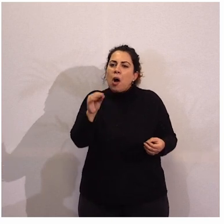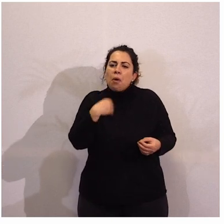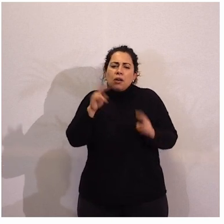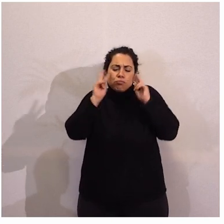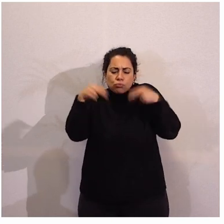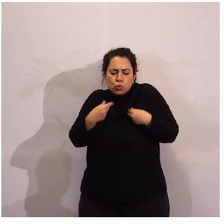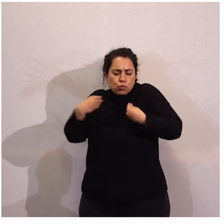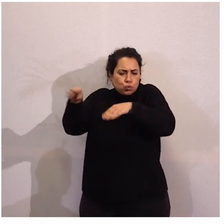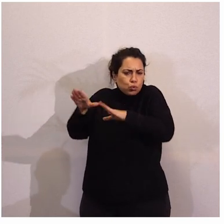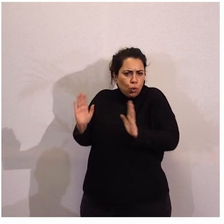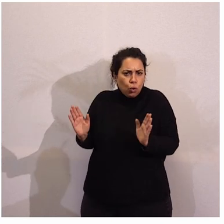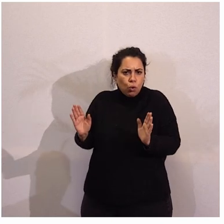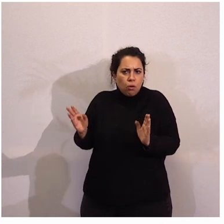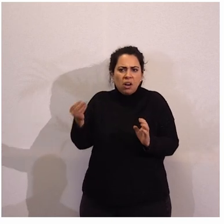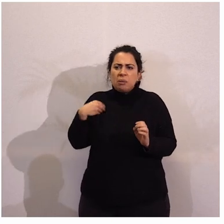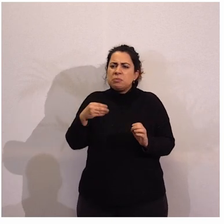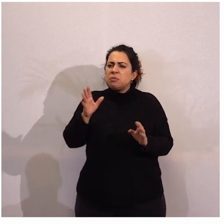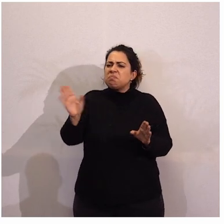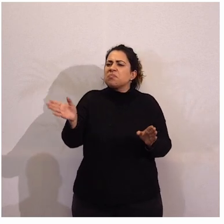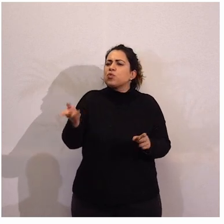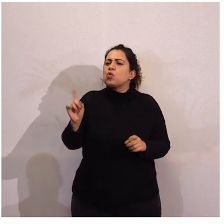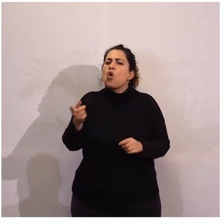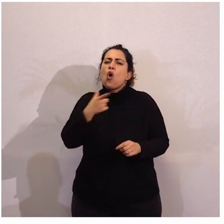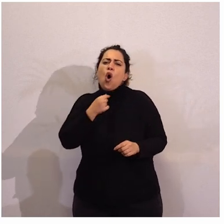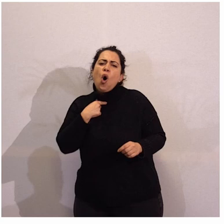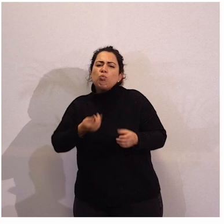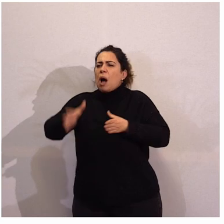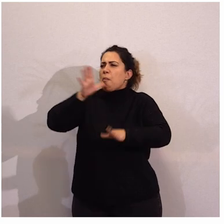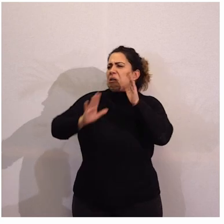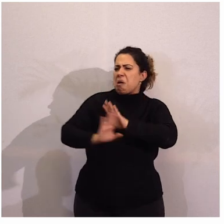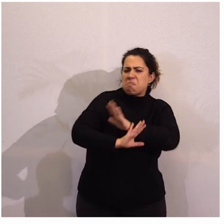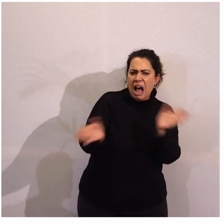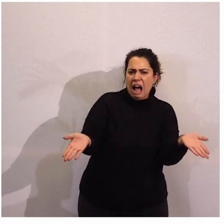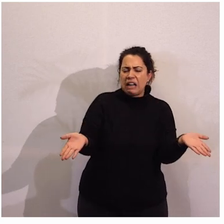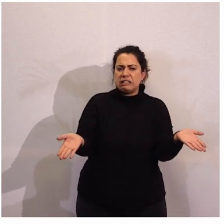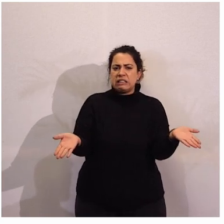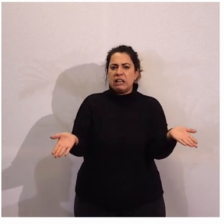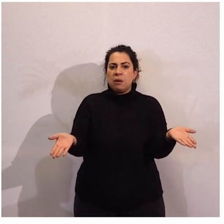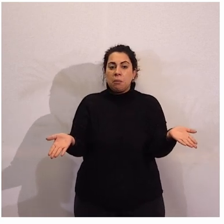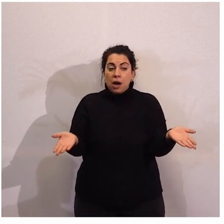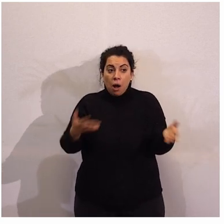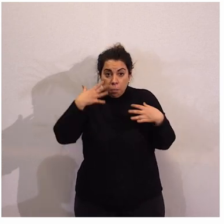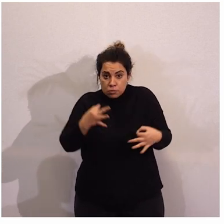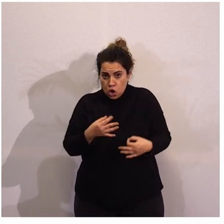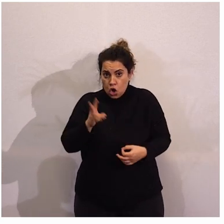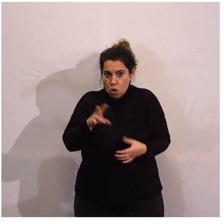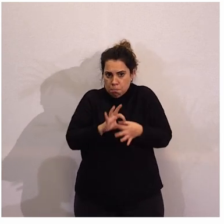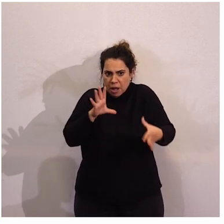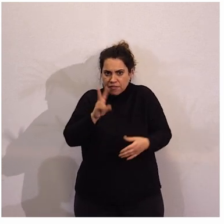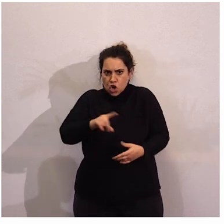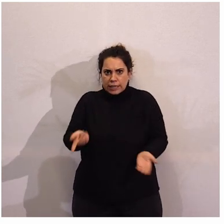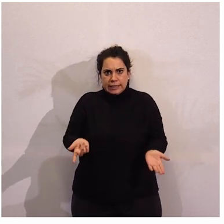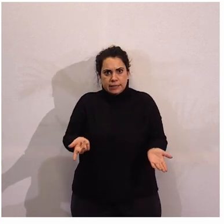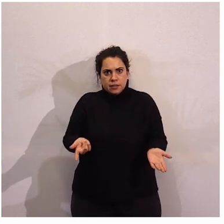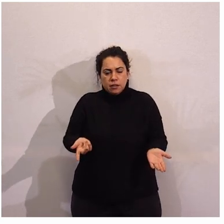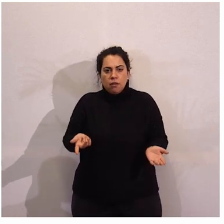suyo, poco más o menos que solo les gusta irse de botellón y poco más, pero eso no es así, no es así.